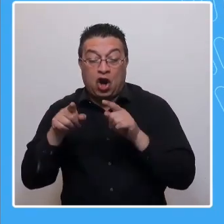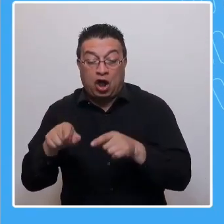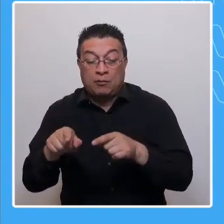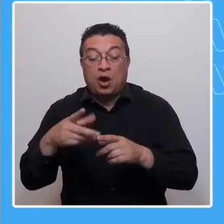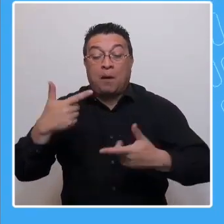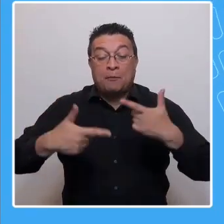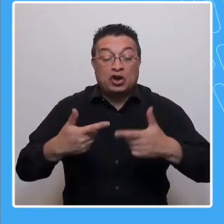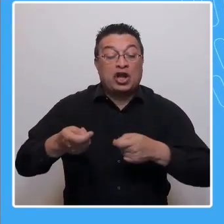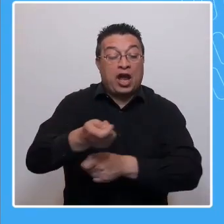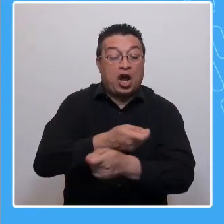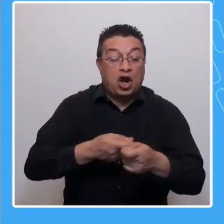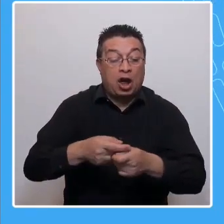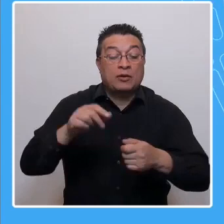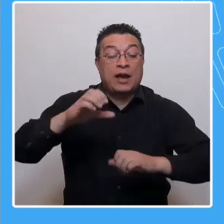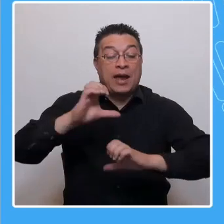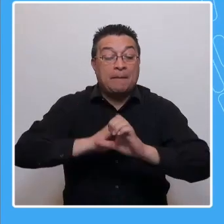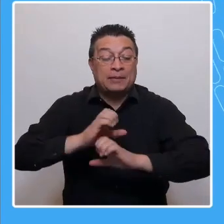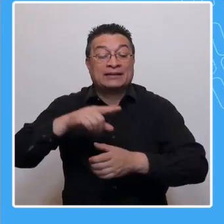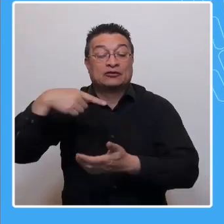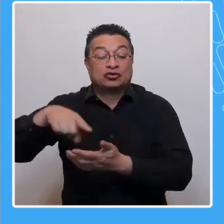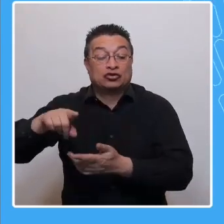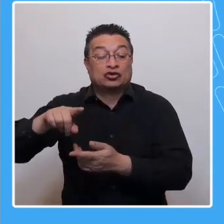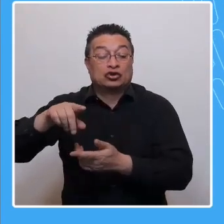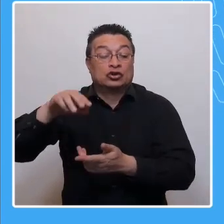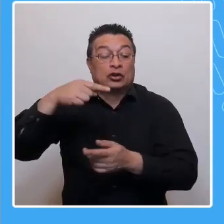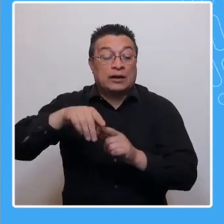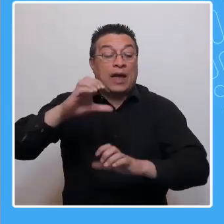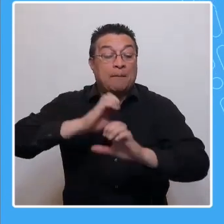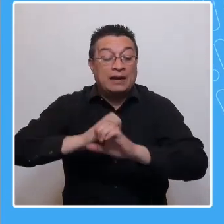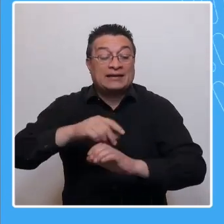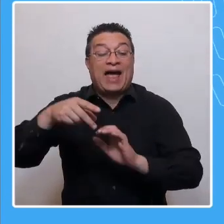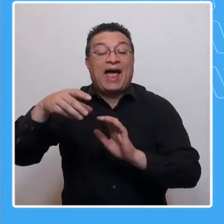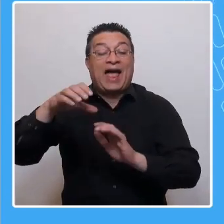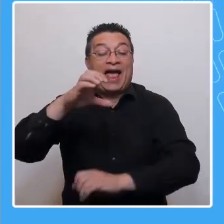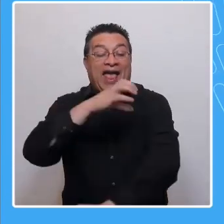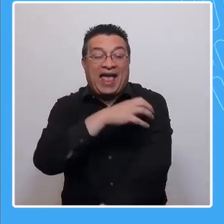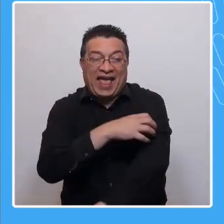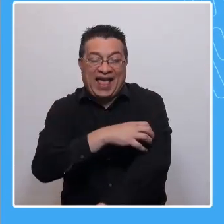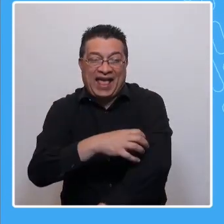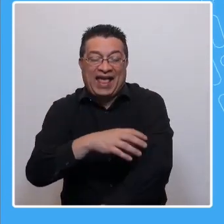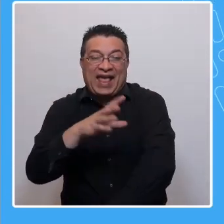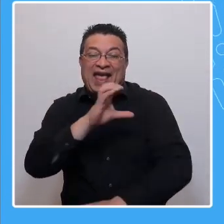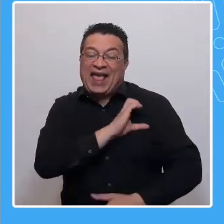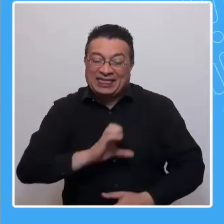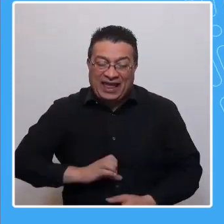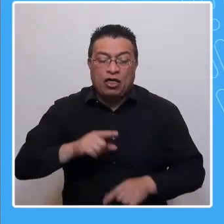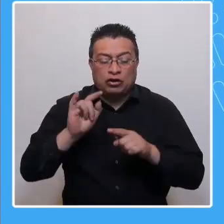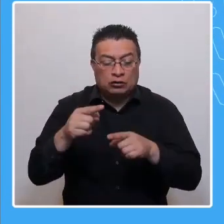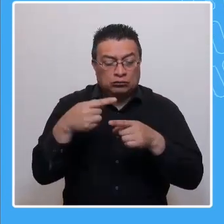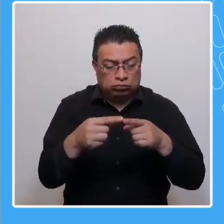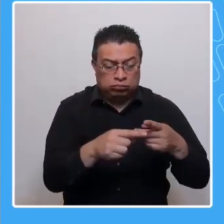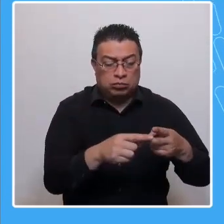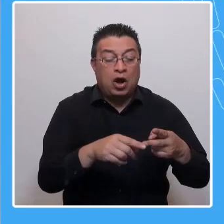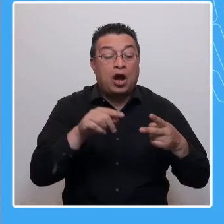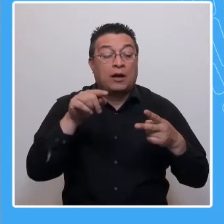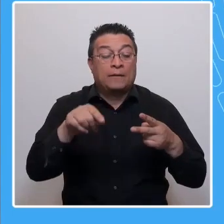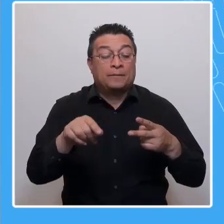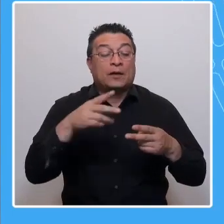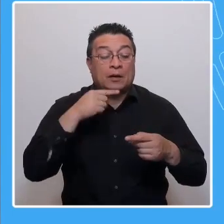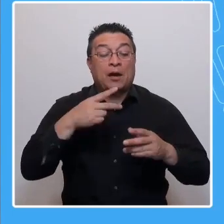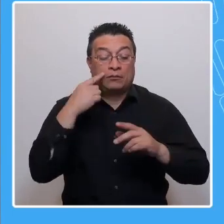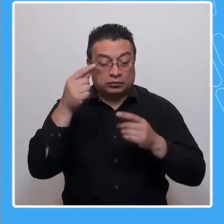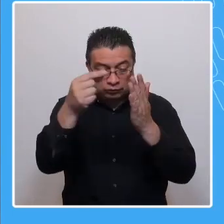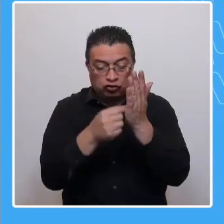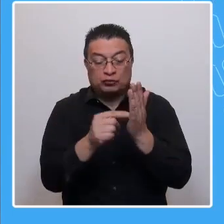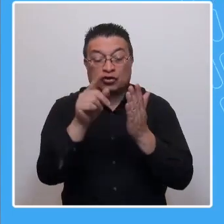internacional y relaciones transfronterizas, principios económicos, empresas estatales y régimen laboral. En cuanto a la temática también reglamentaria del reconocimiento de la